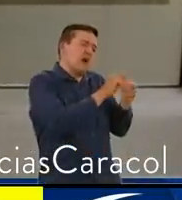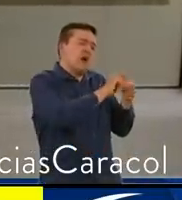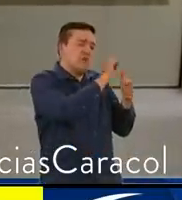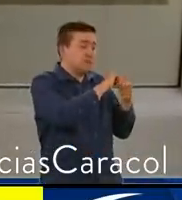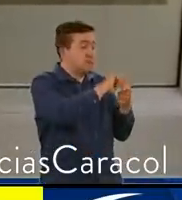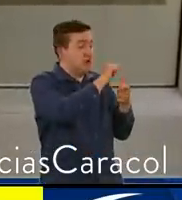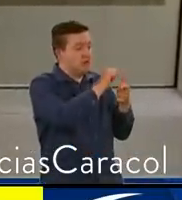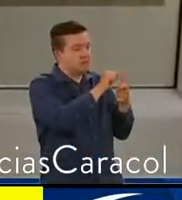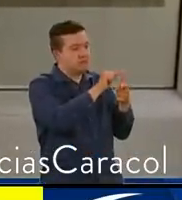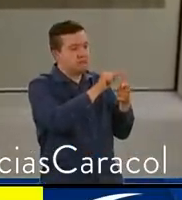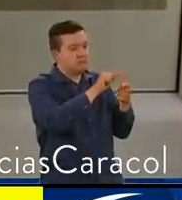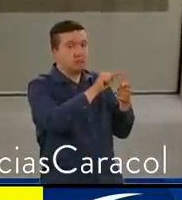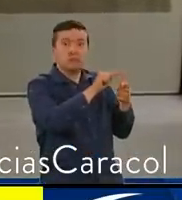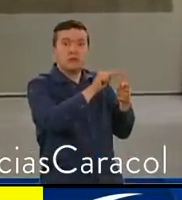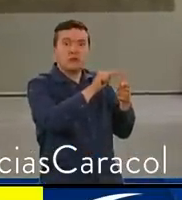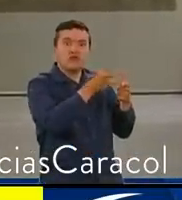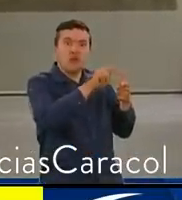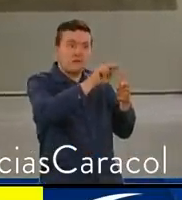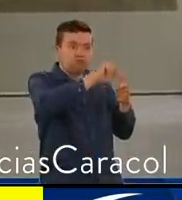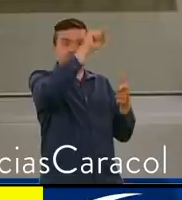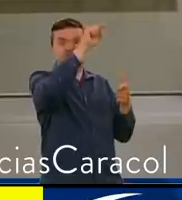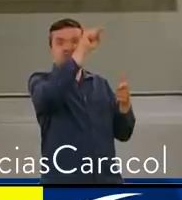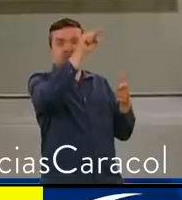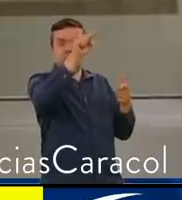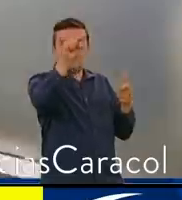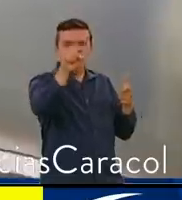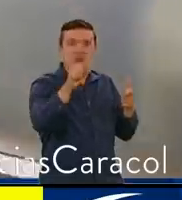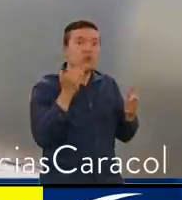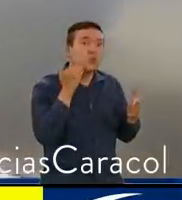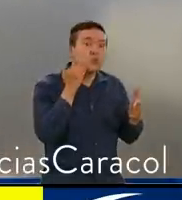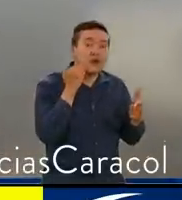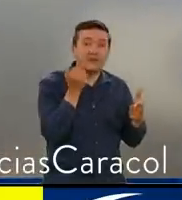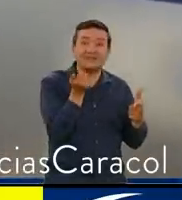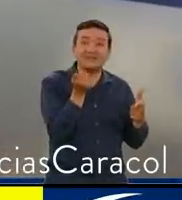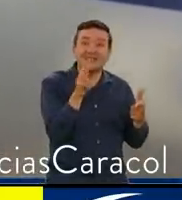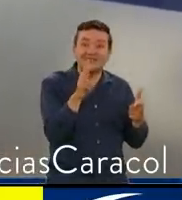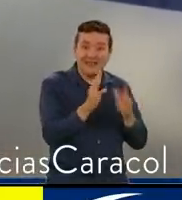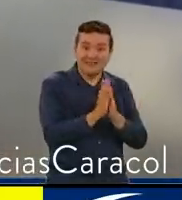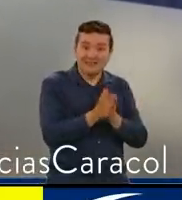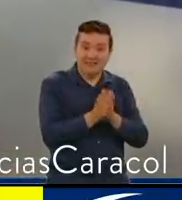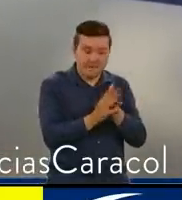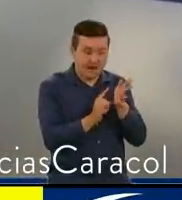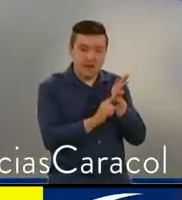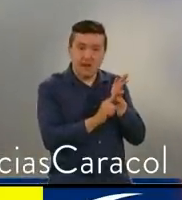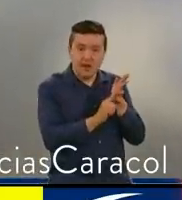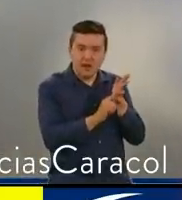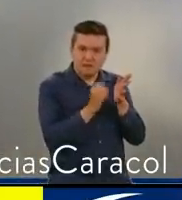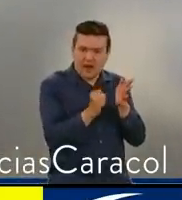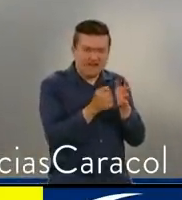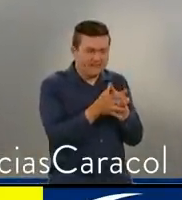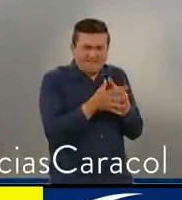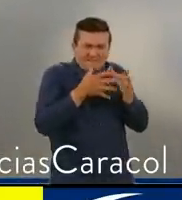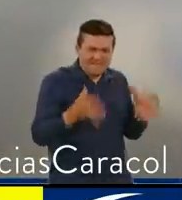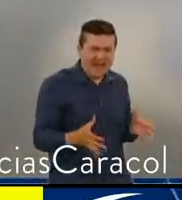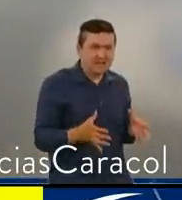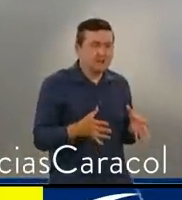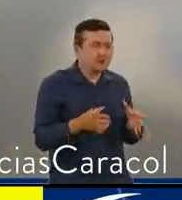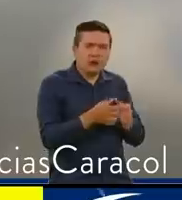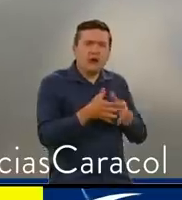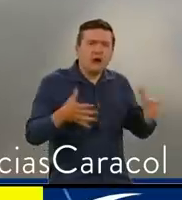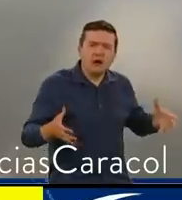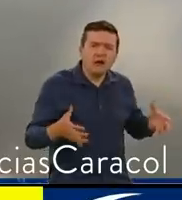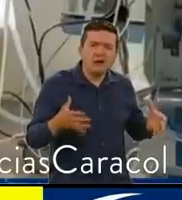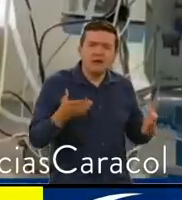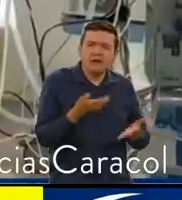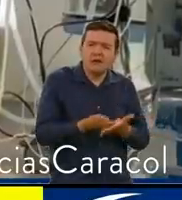13 de diciembre hay un aumento abrupto. Y este aumento abrupto tiene claramente dos causas.